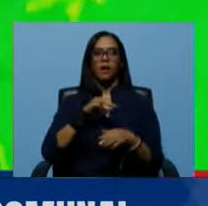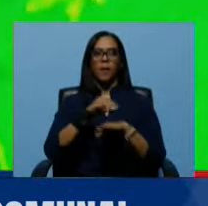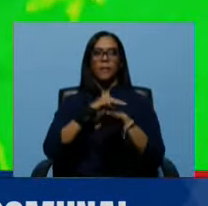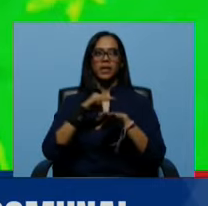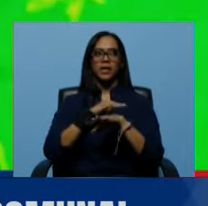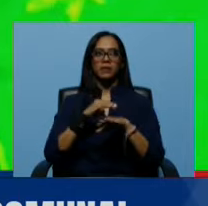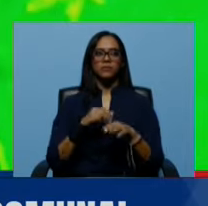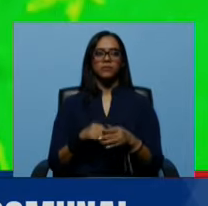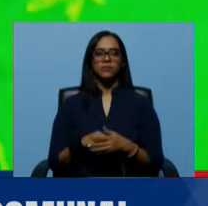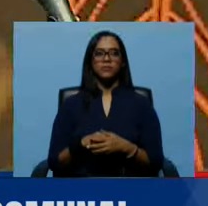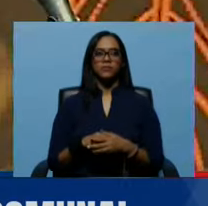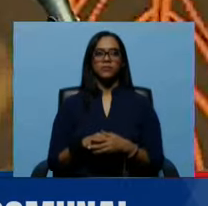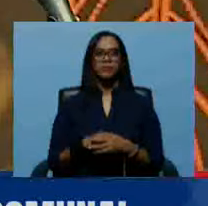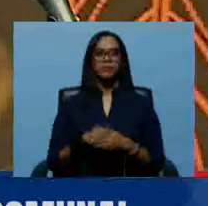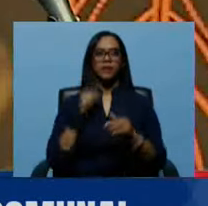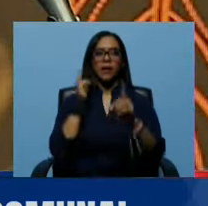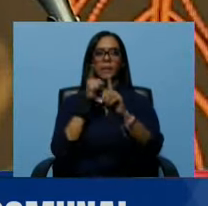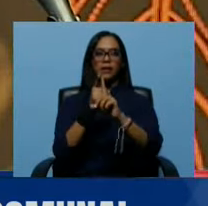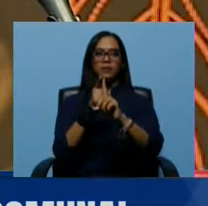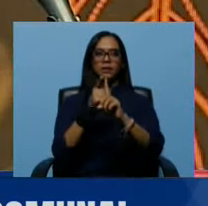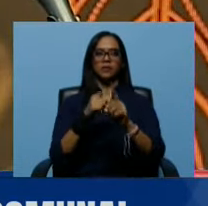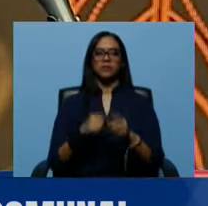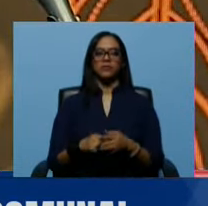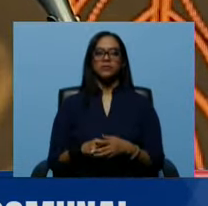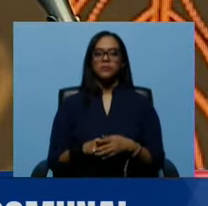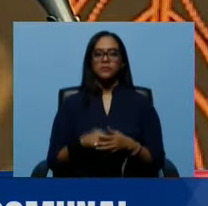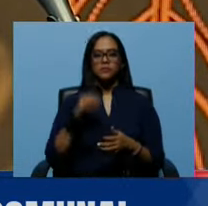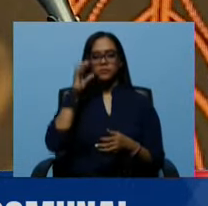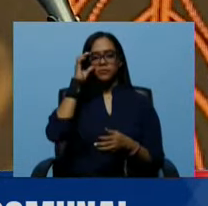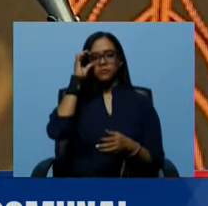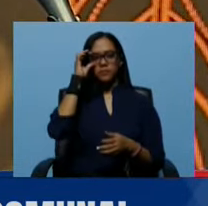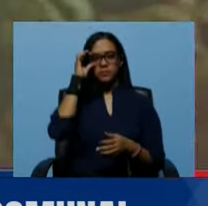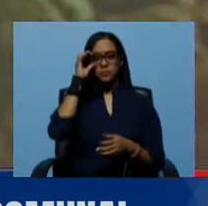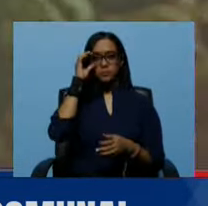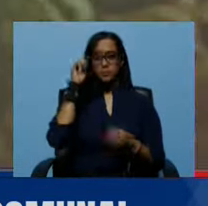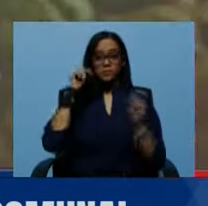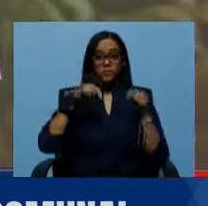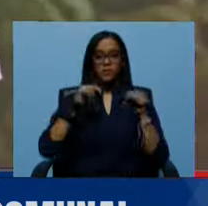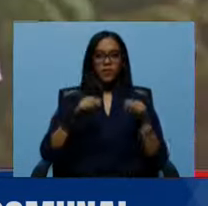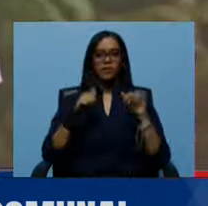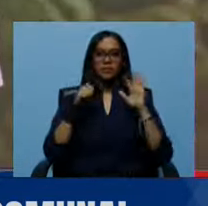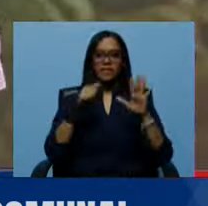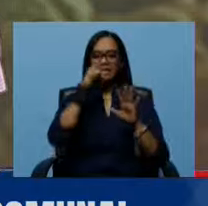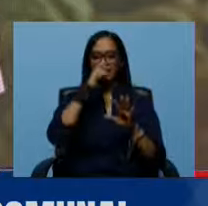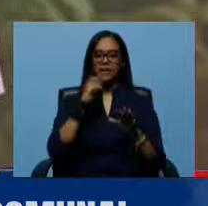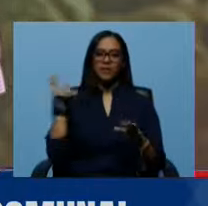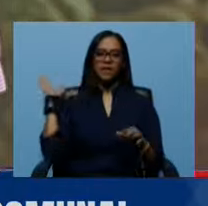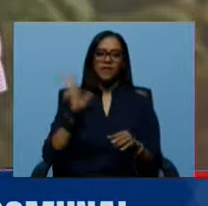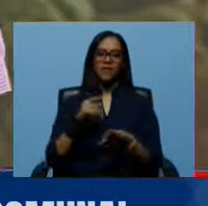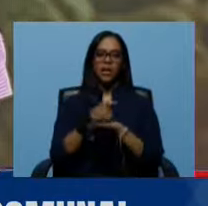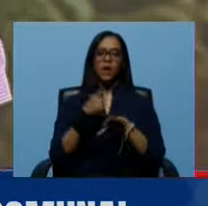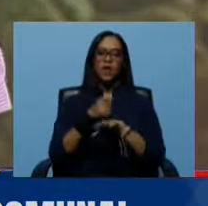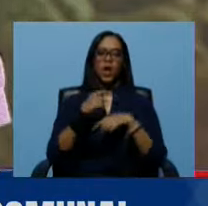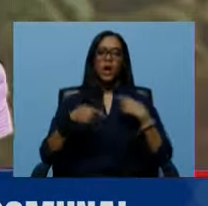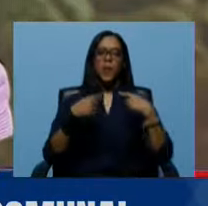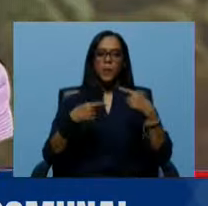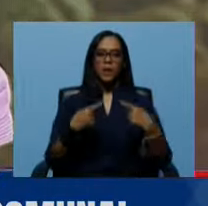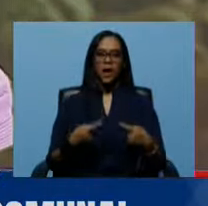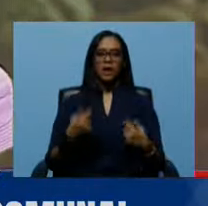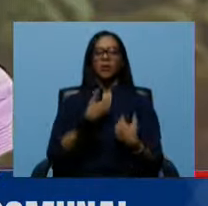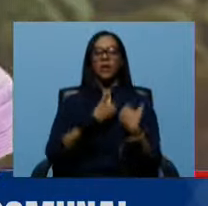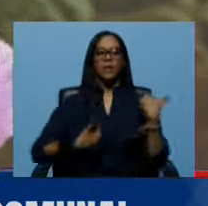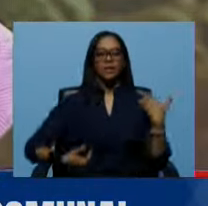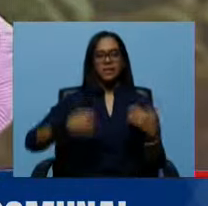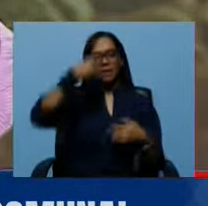Prado. La meta en estos 6 años que viene de gobierno popular con el presidente